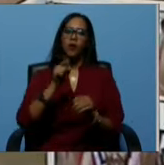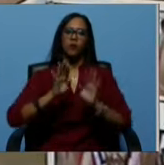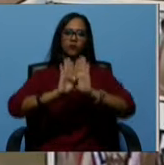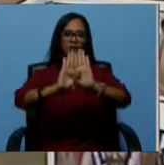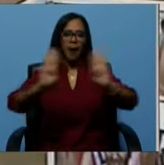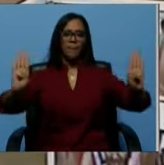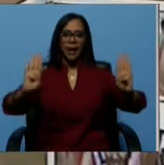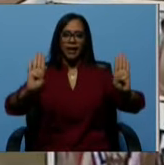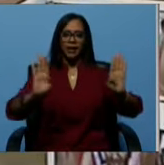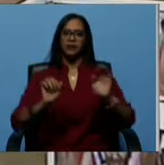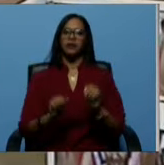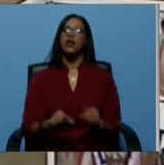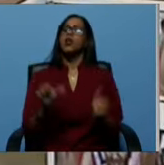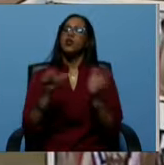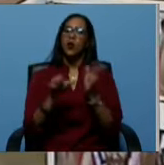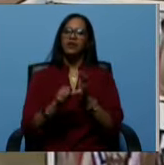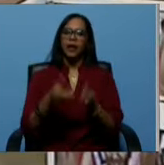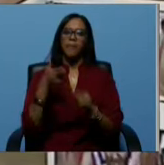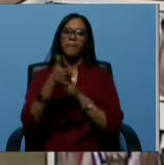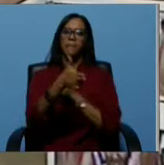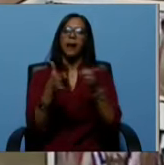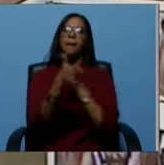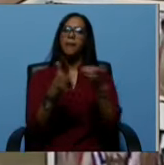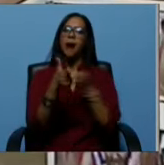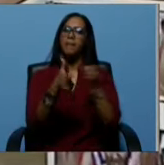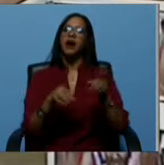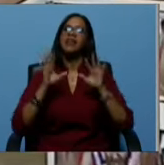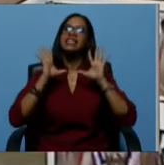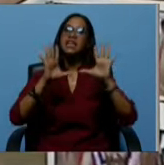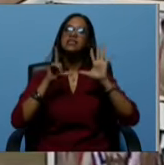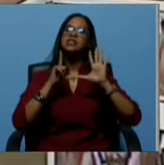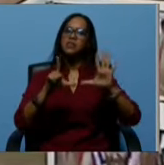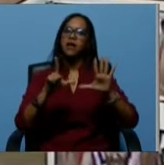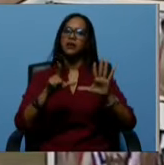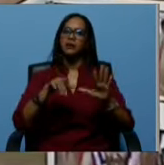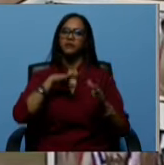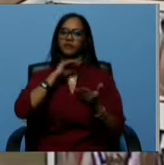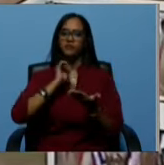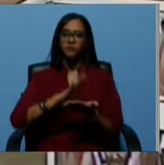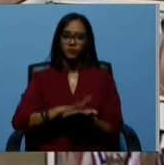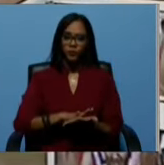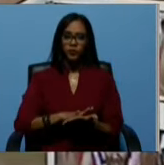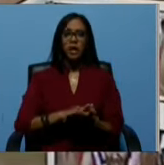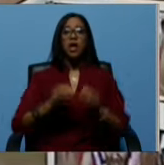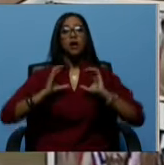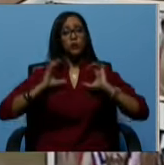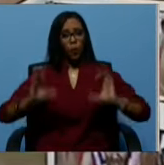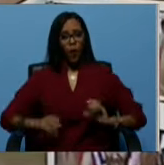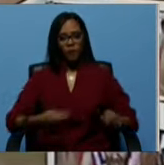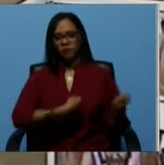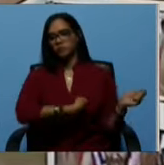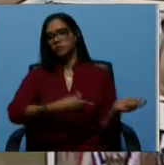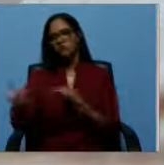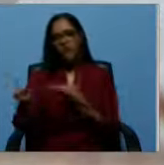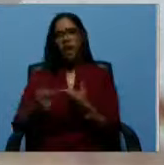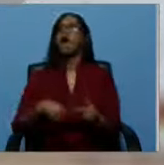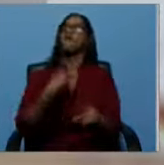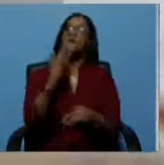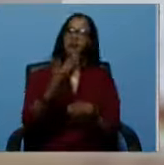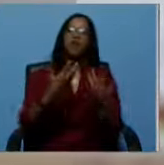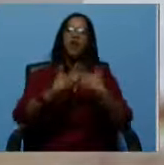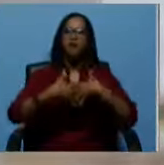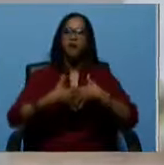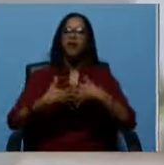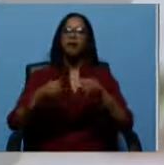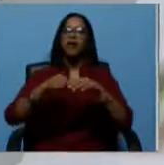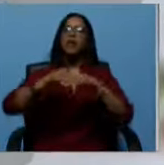pared, donde le descargaron 17 tiros. Su cuerpo fue arrojado frente a la fábrica de pastas